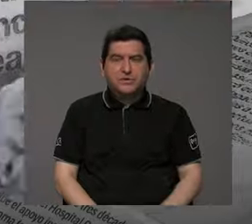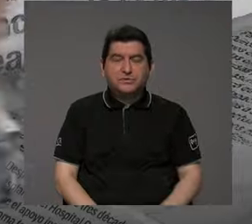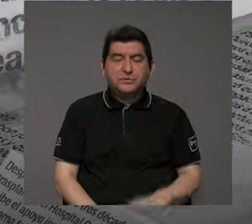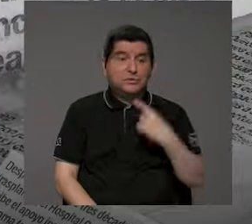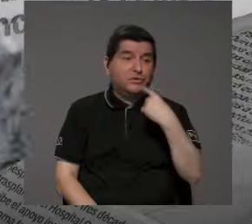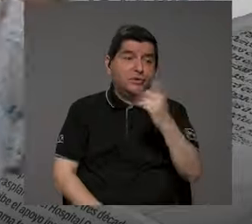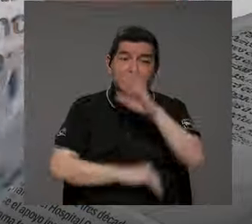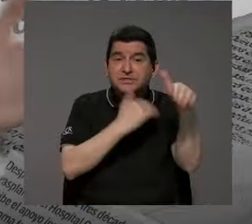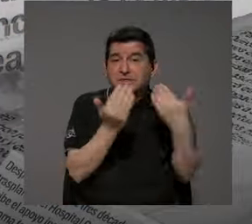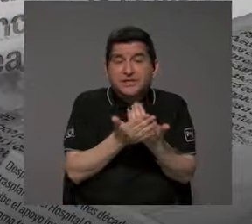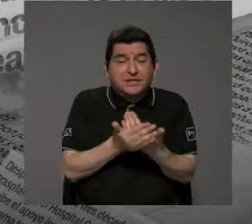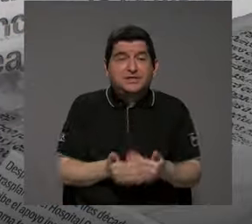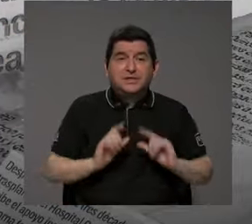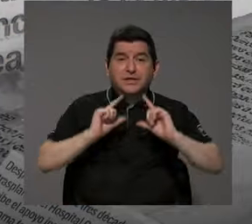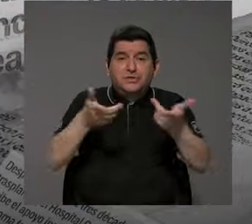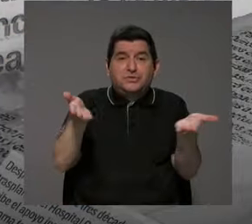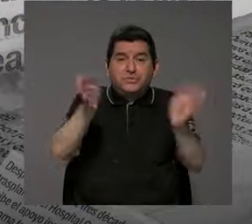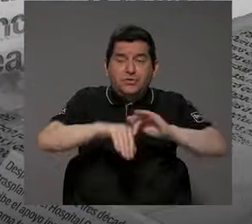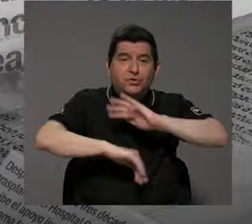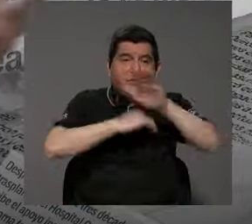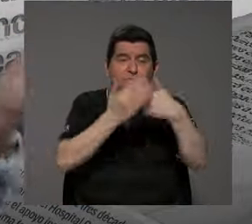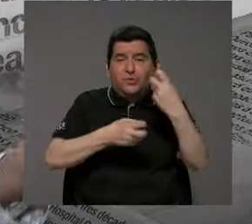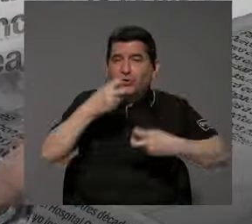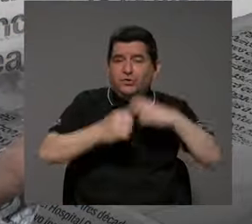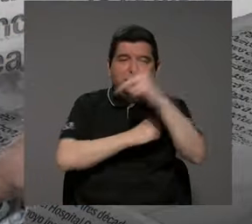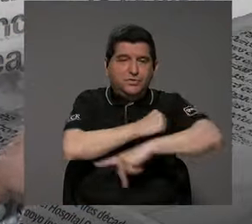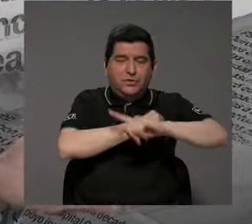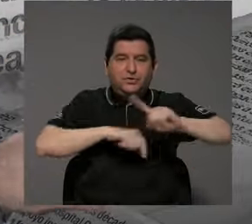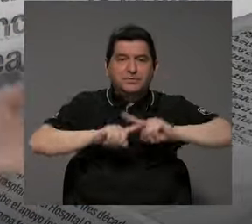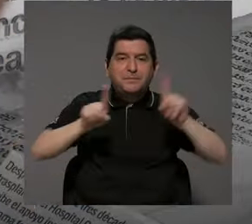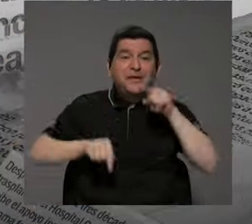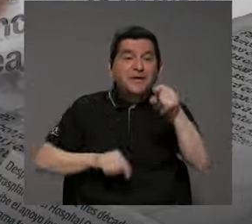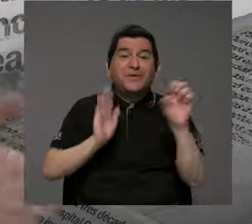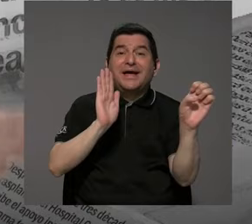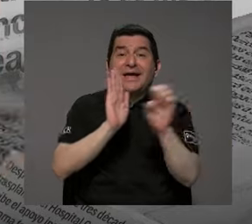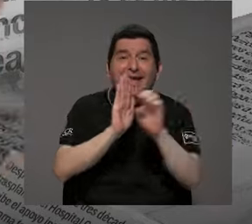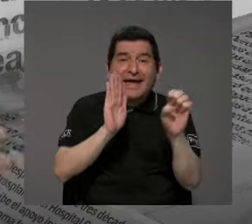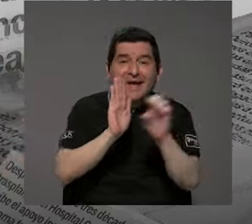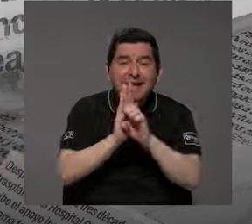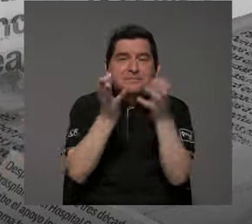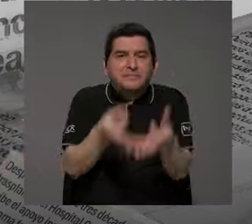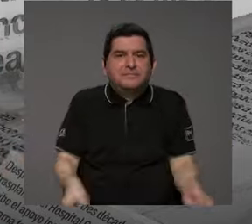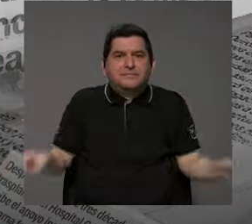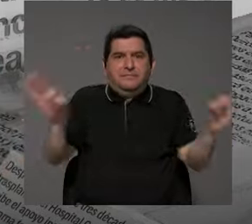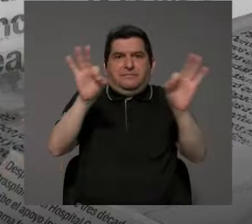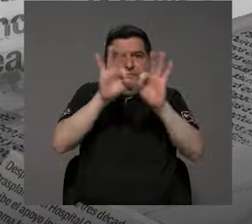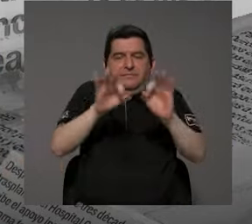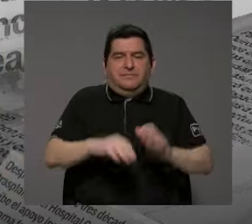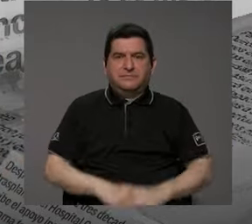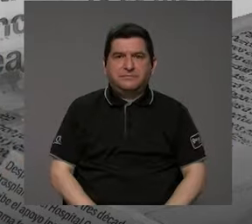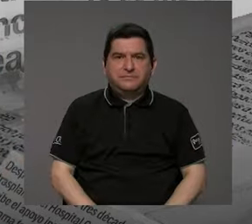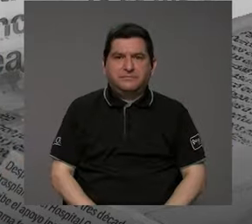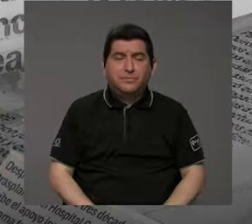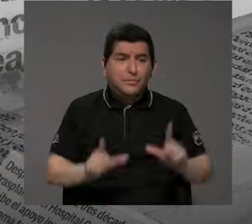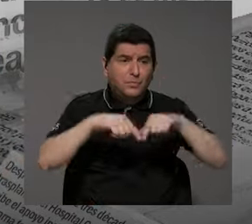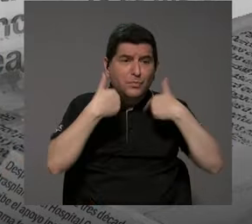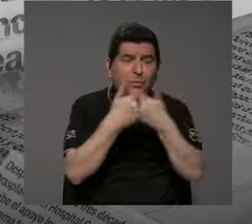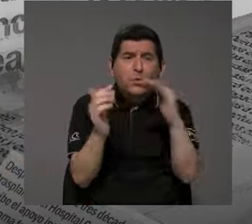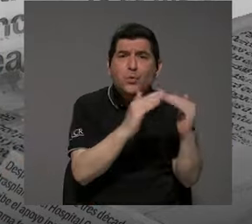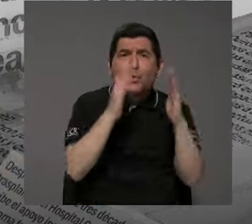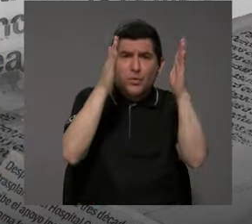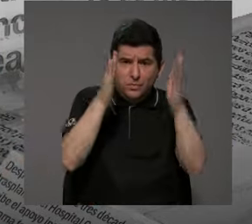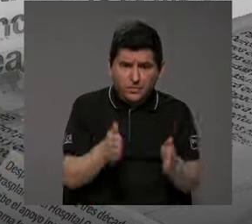hablar de todos los rellenos y todas las problemáticas en el país pero este es un ejemplo muy importante y cómo hay grupos de